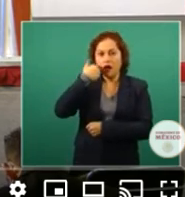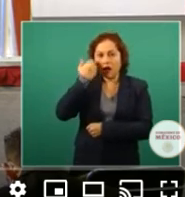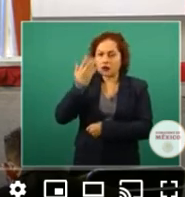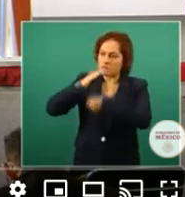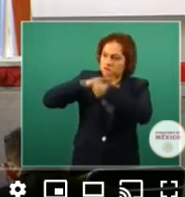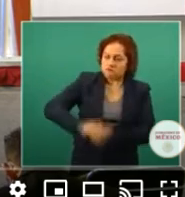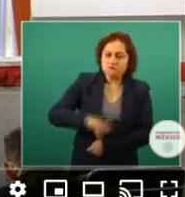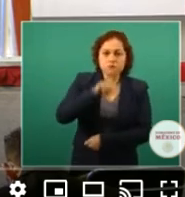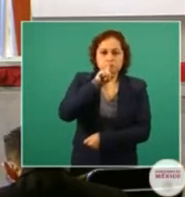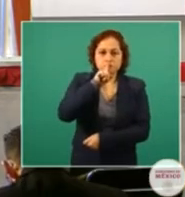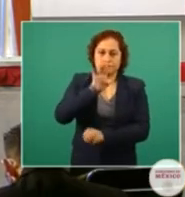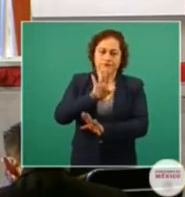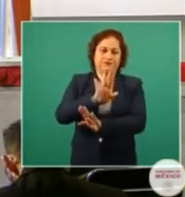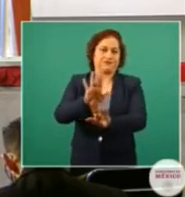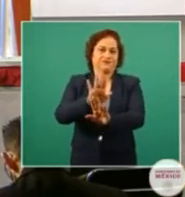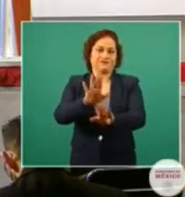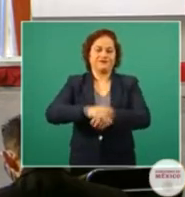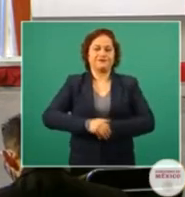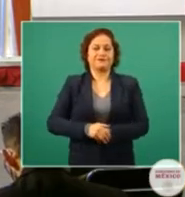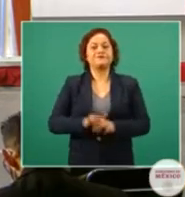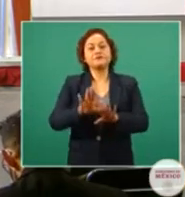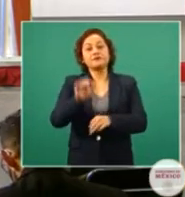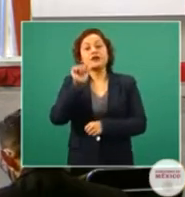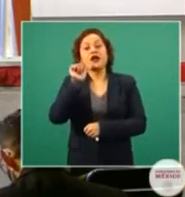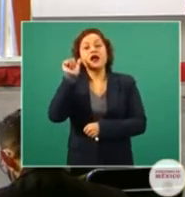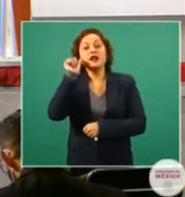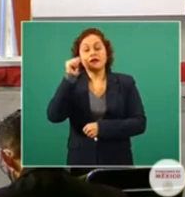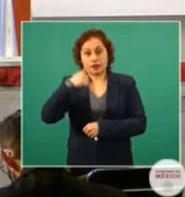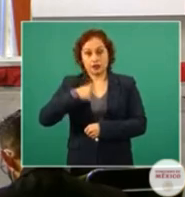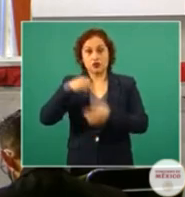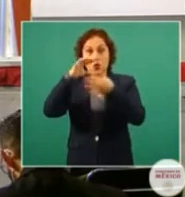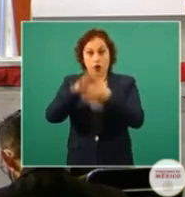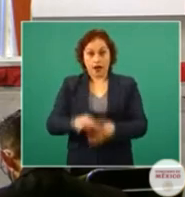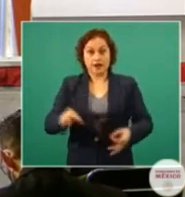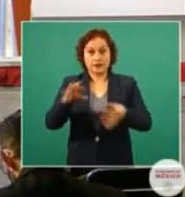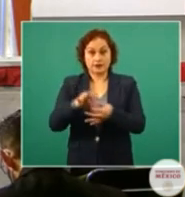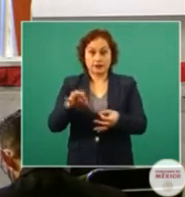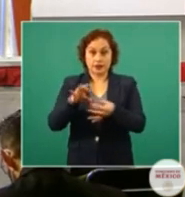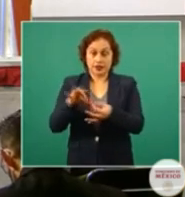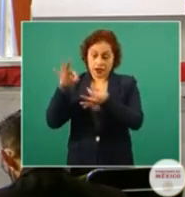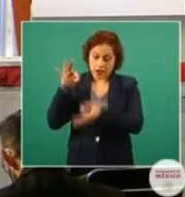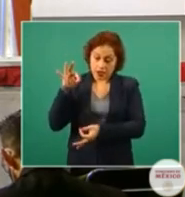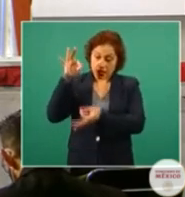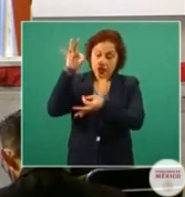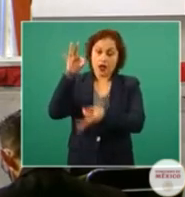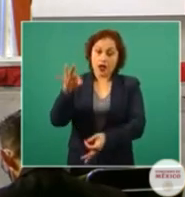Dije que iba yo a mostrar cómo se habían comportado los medios con esta noticia.